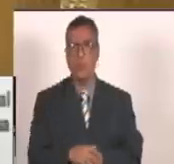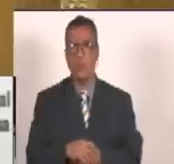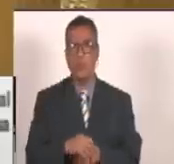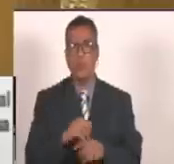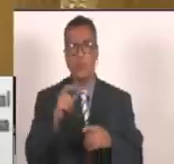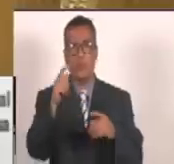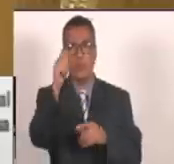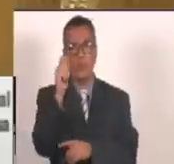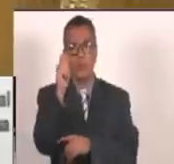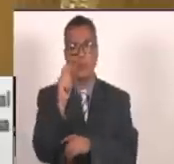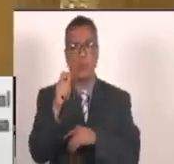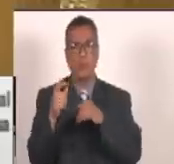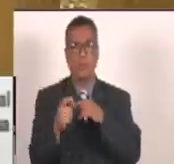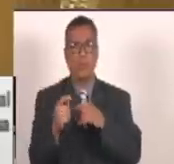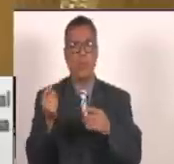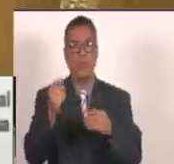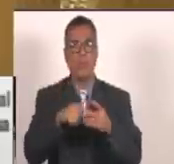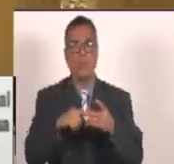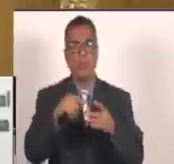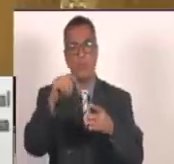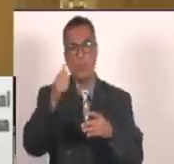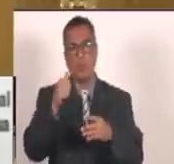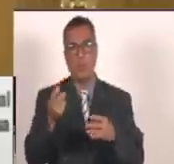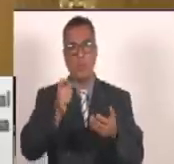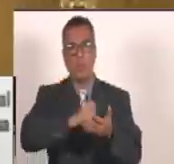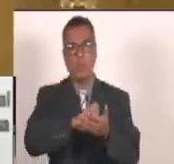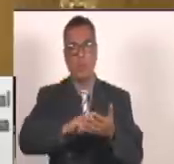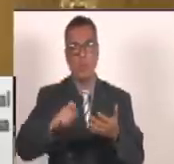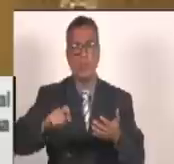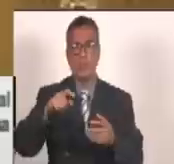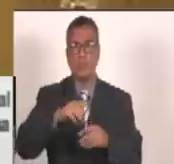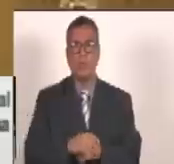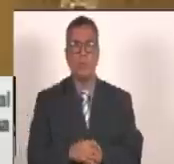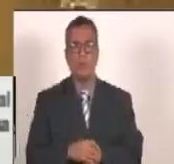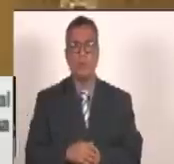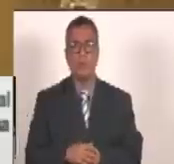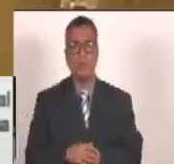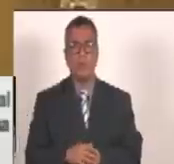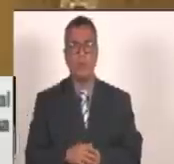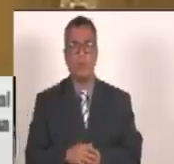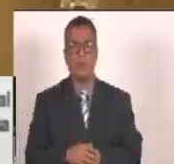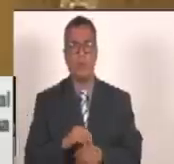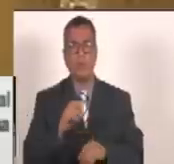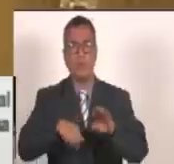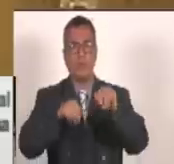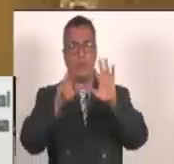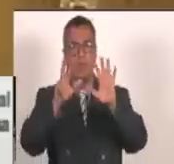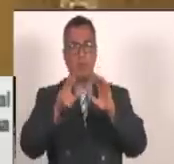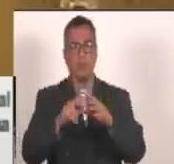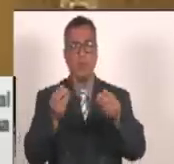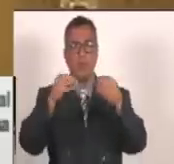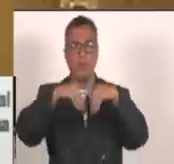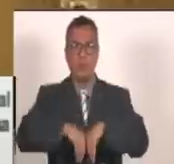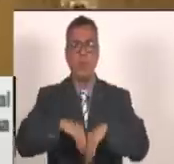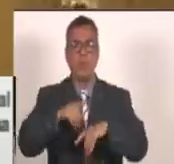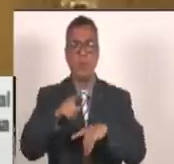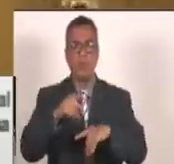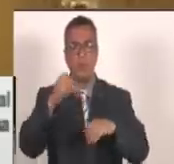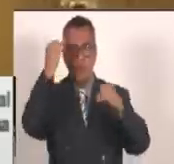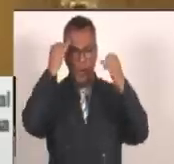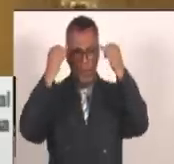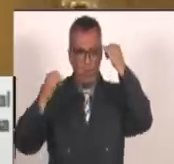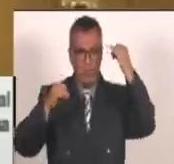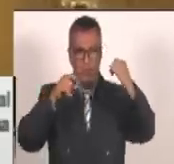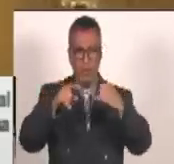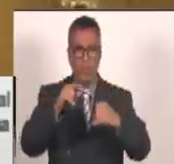diputado Maduro, 10 acuerdos de entendimiento de desarrollo económico, 18 acuerdos